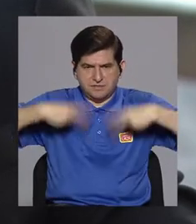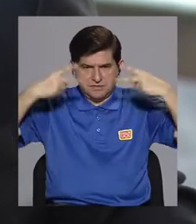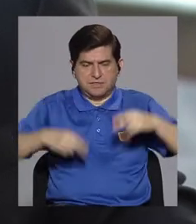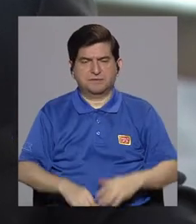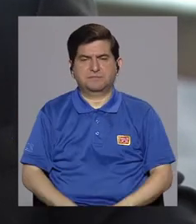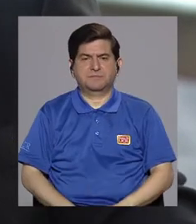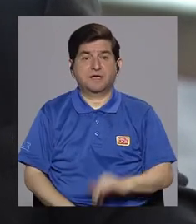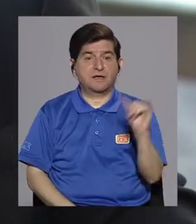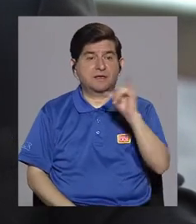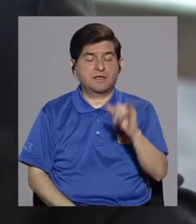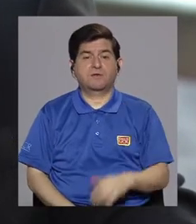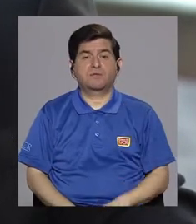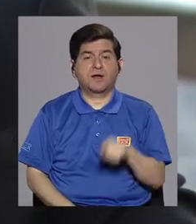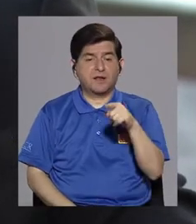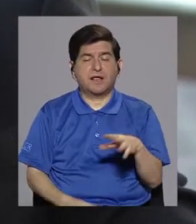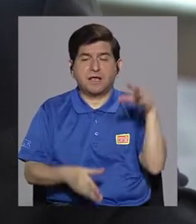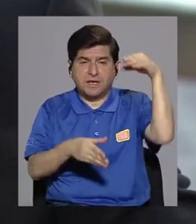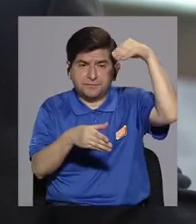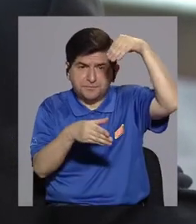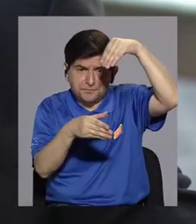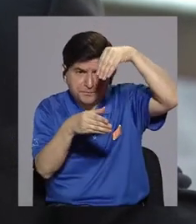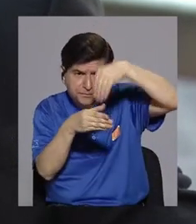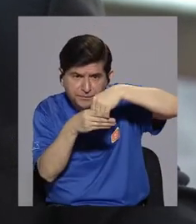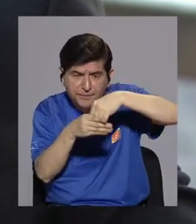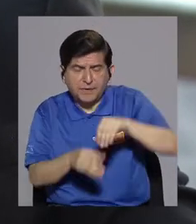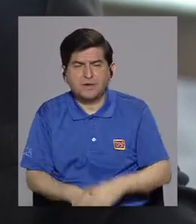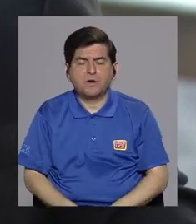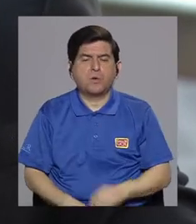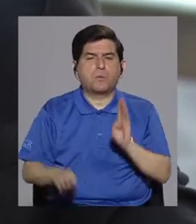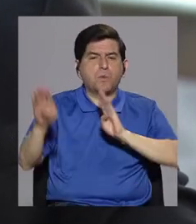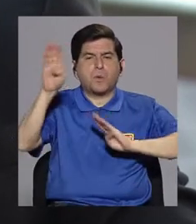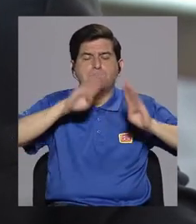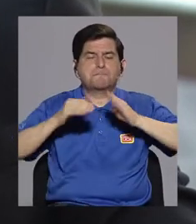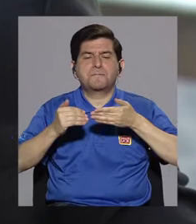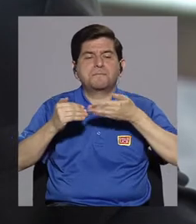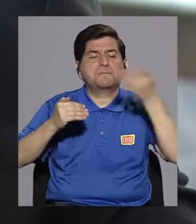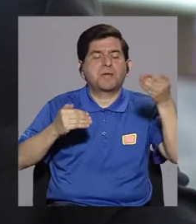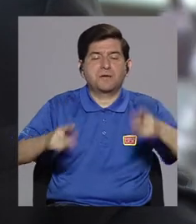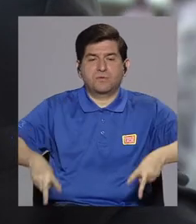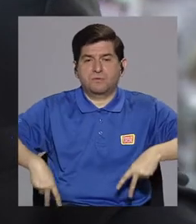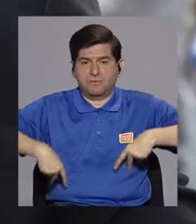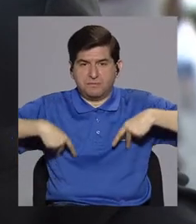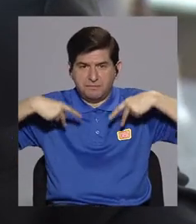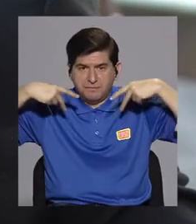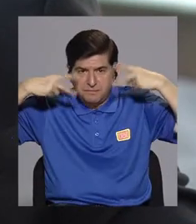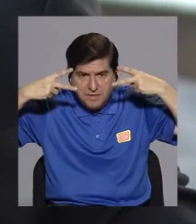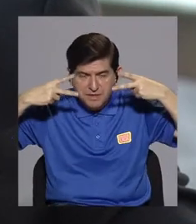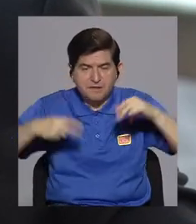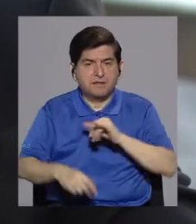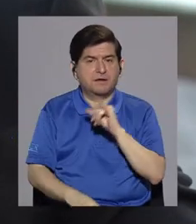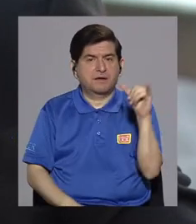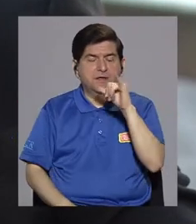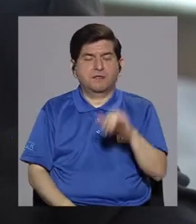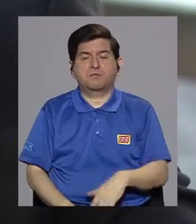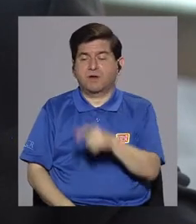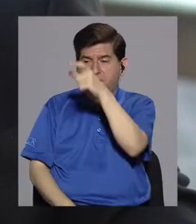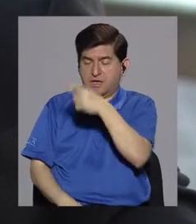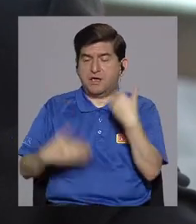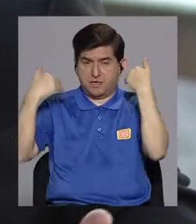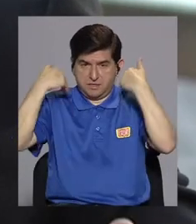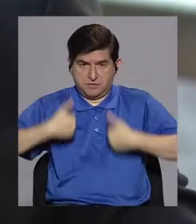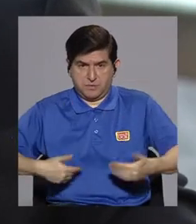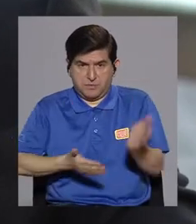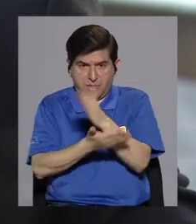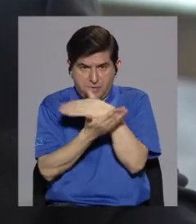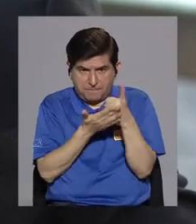Está formando ciclos y también se integra como un bioelemento en la vida y también en el ser humano